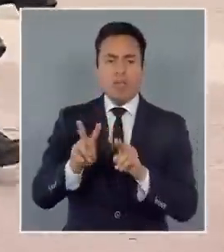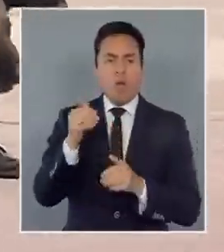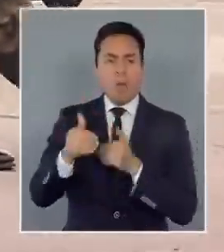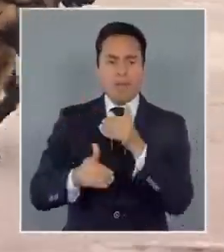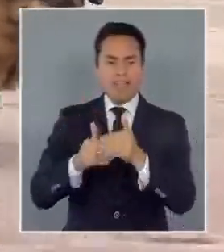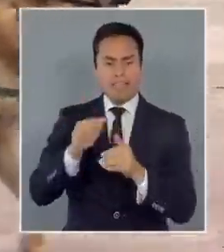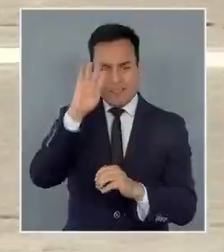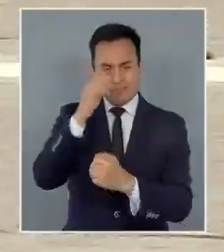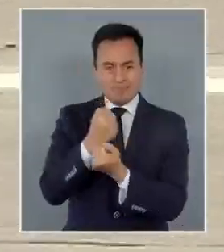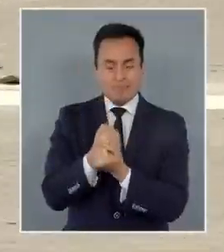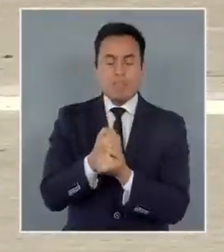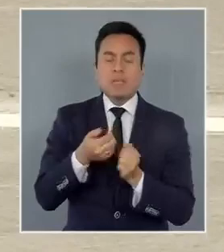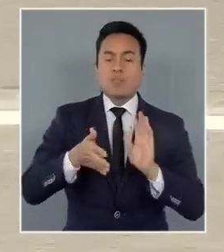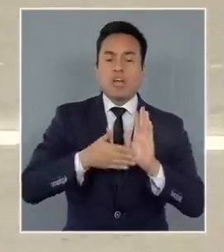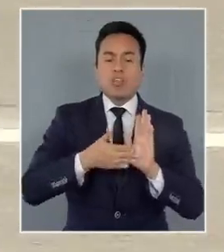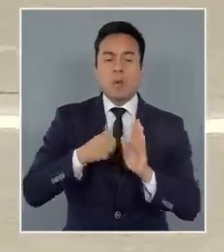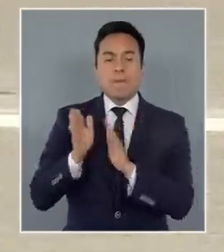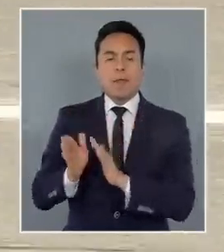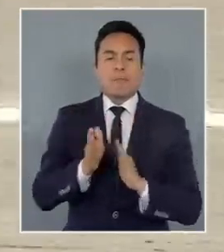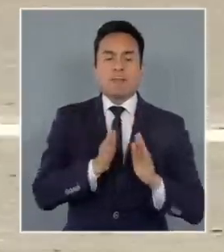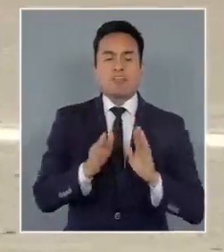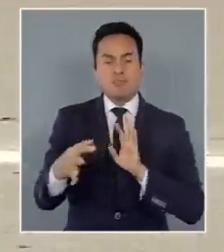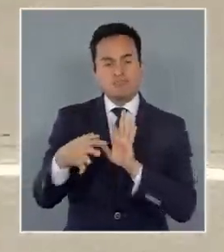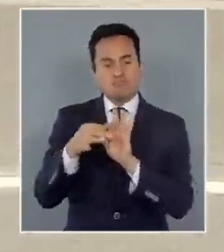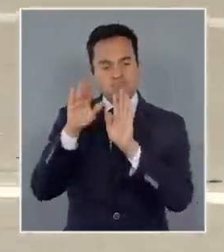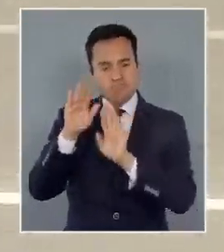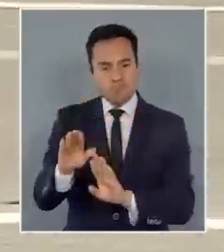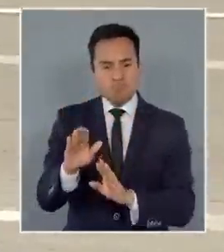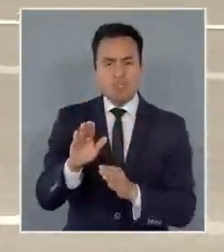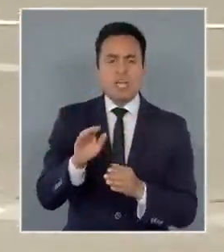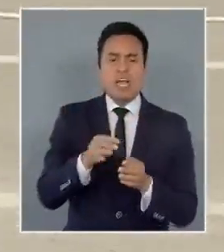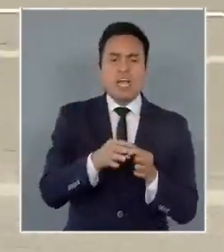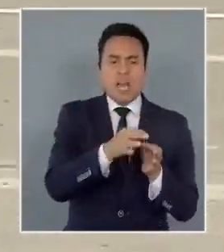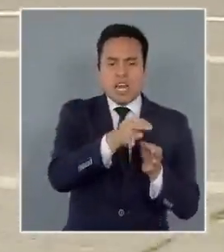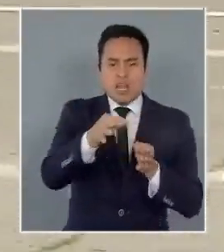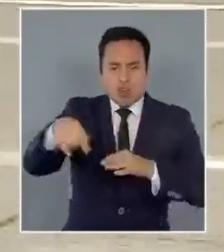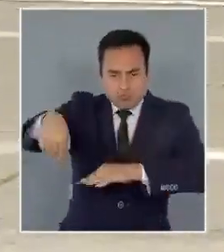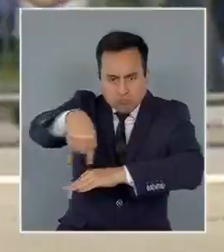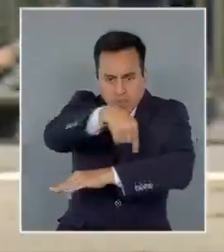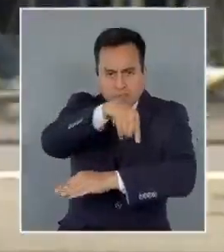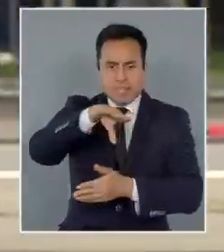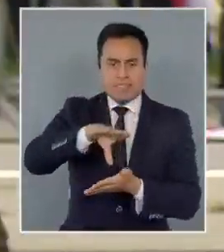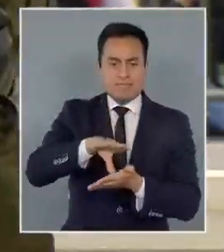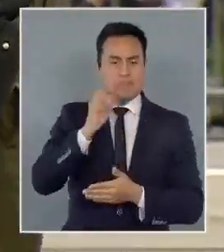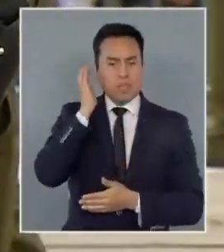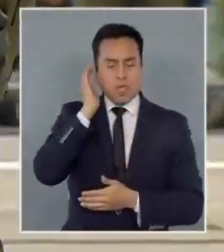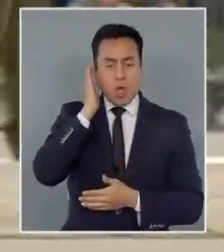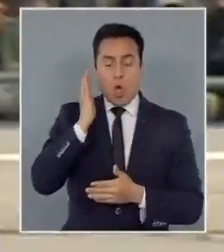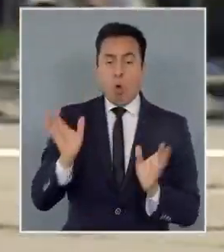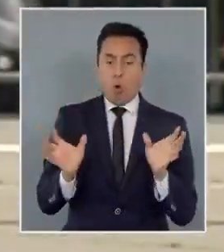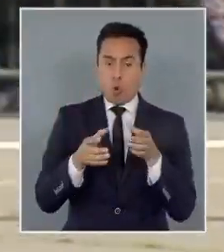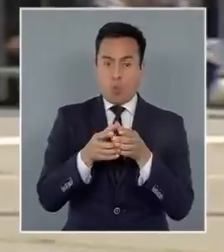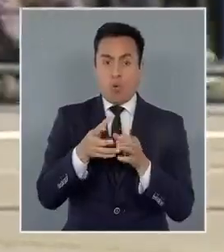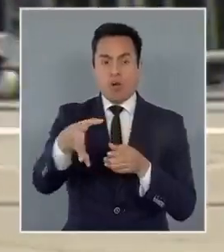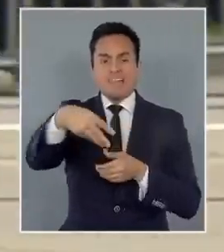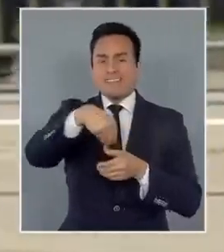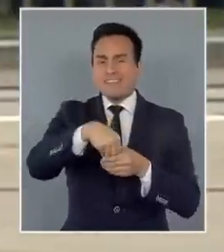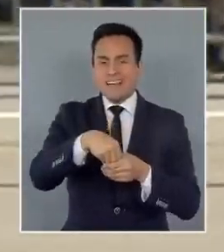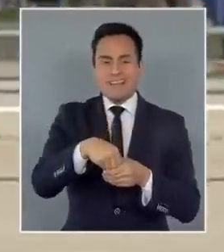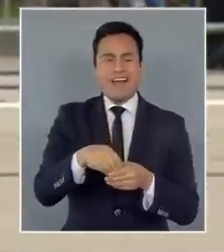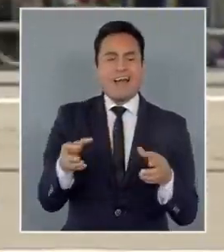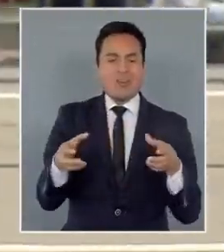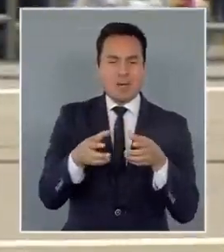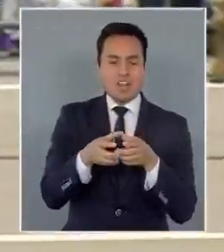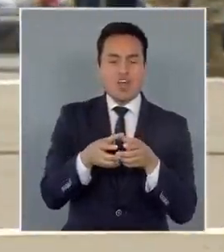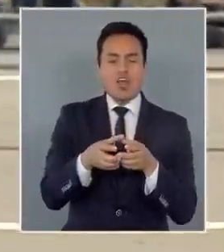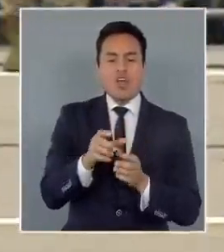operativa, demostrando su preparación y lealtad en cada rincón del país. Este grupo está integrado además por un